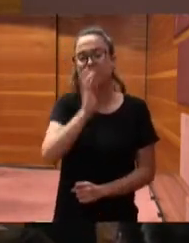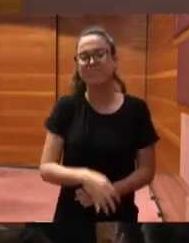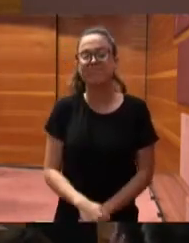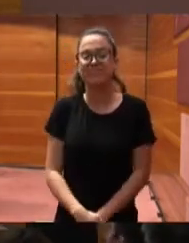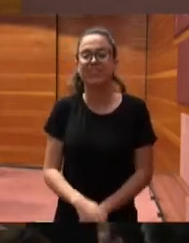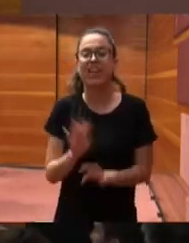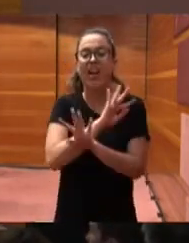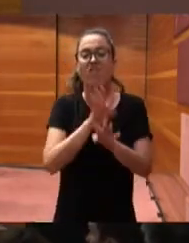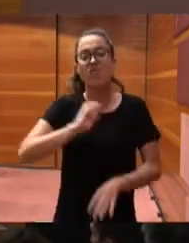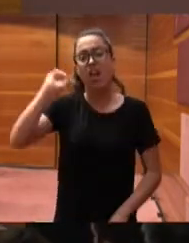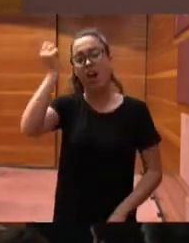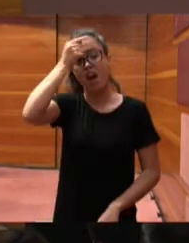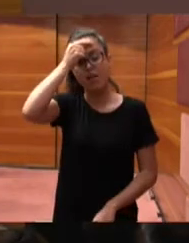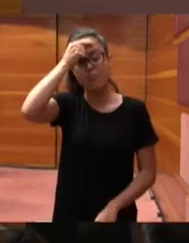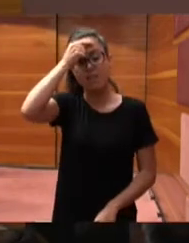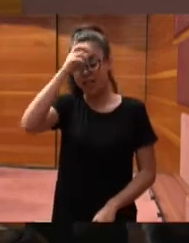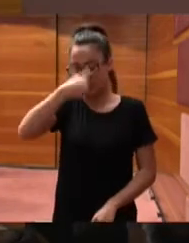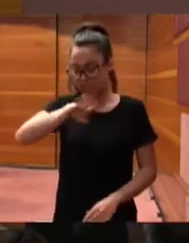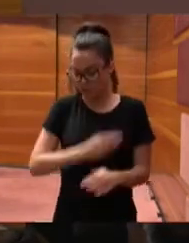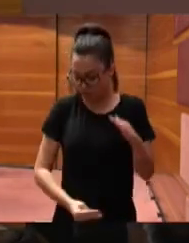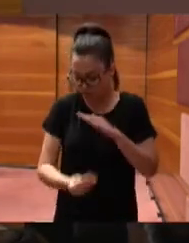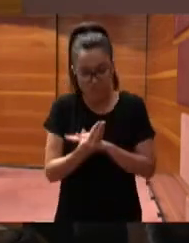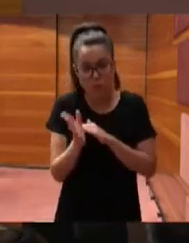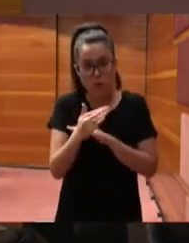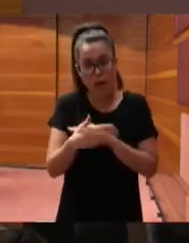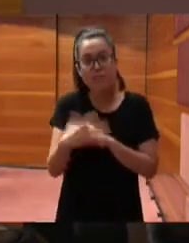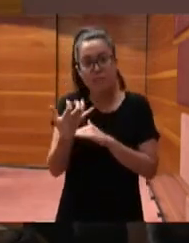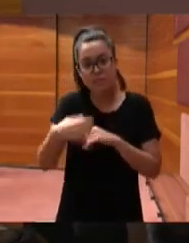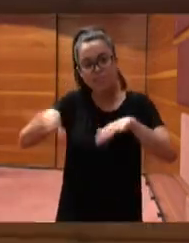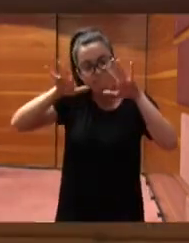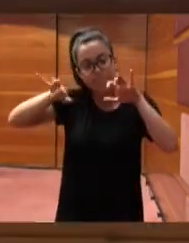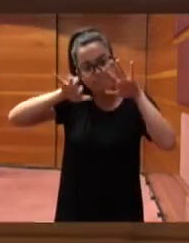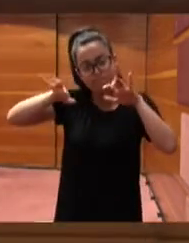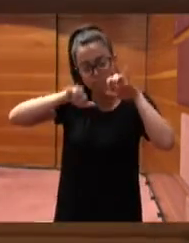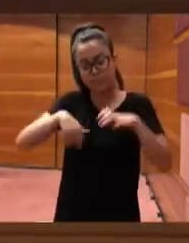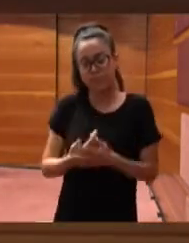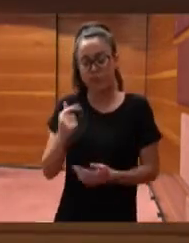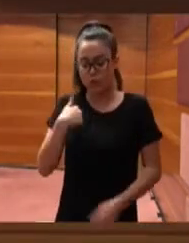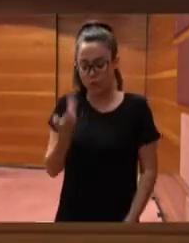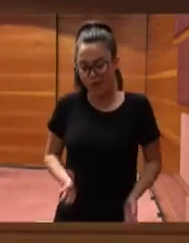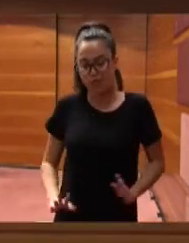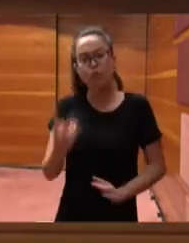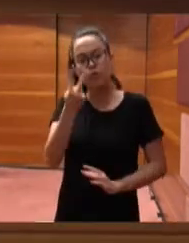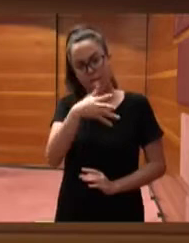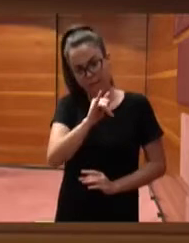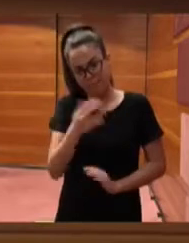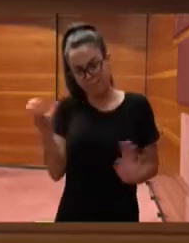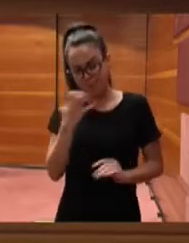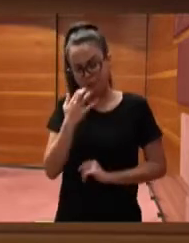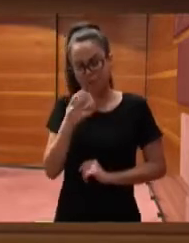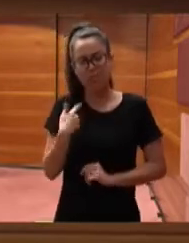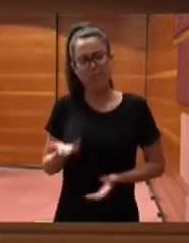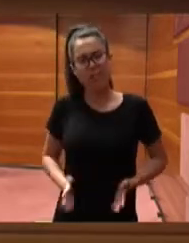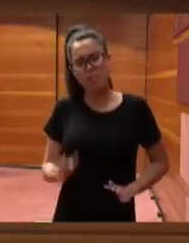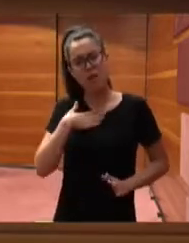son habilidades que no tenemos de nacimiento y que además, por desgracia, y aquí vamos a dar un palo al sistema educativo, yo que tengo dos hijos, mis hijos no han aprendido